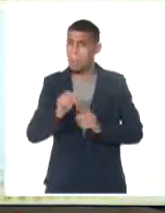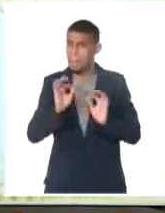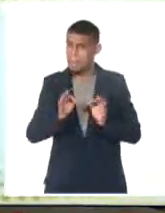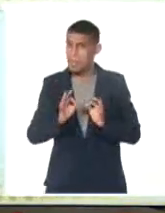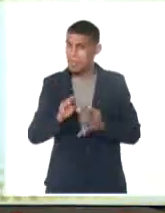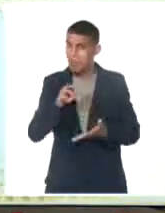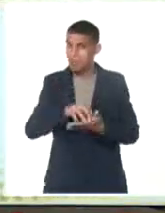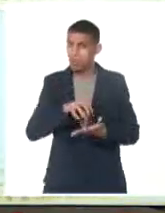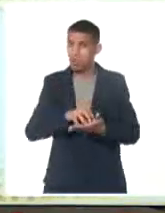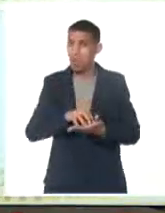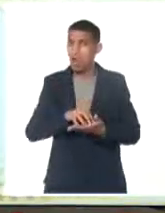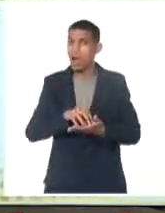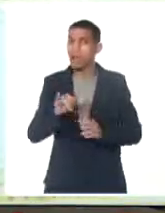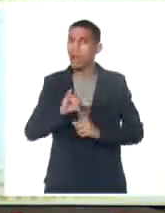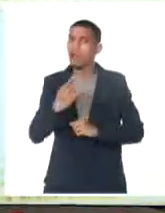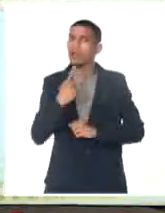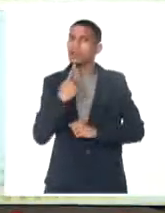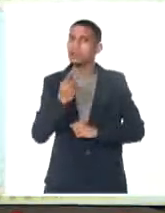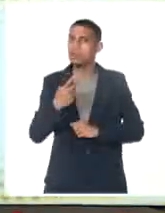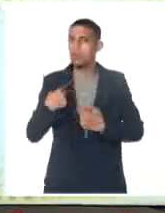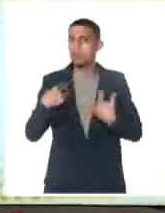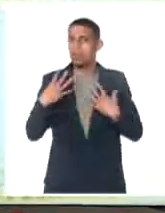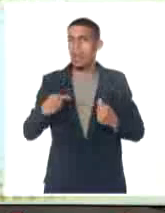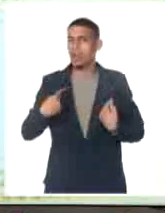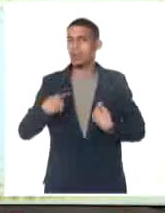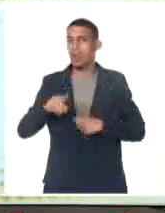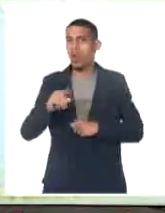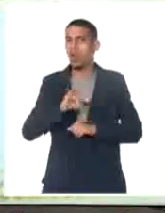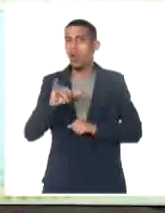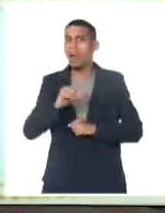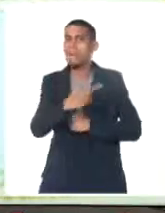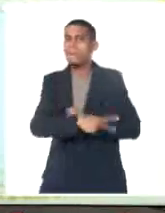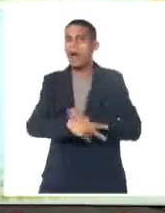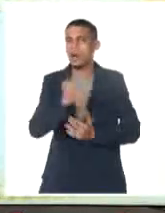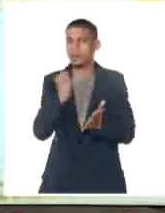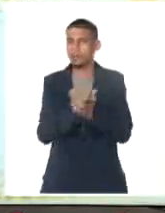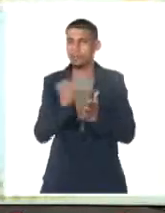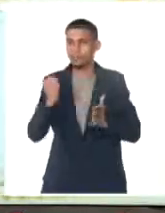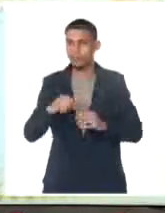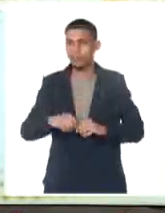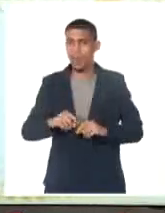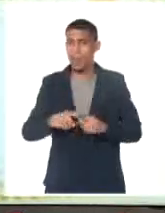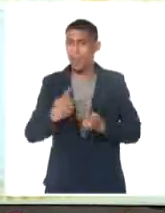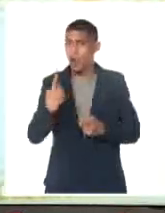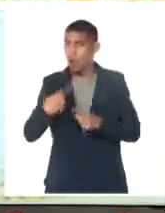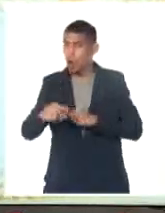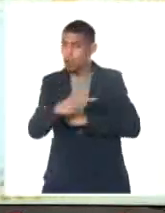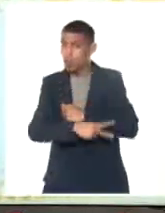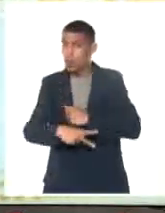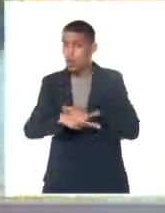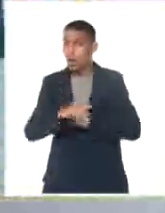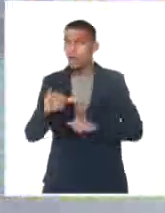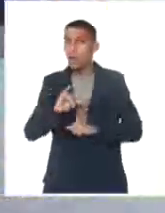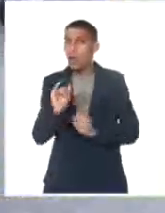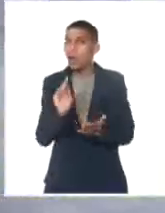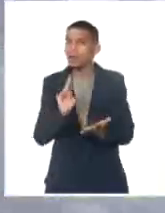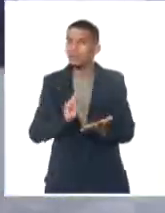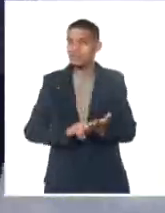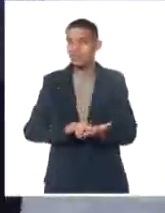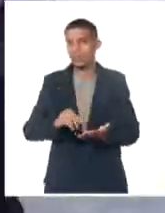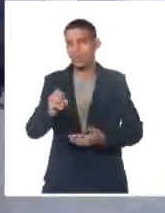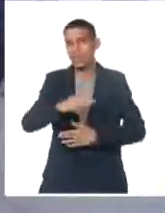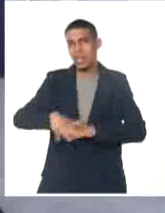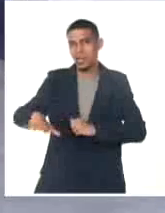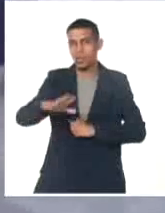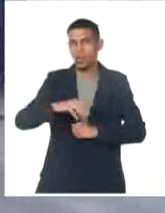que se autoproclamó república y que Moscú reconoce su independencia, pero que para Ucrania es parte de su territorio. De acuerdo con